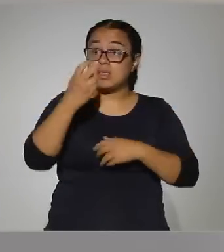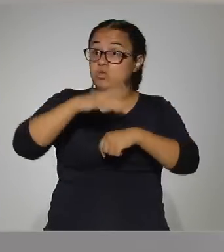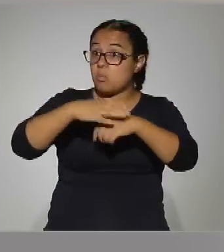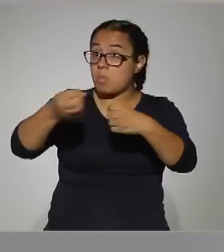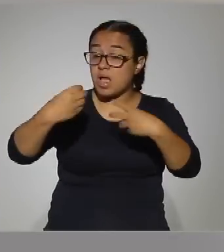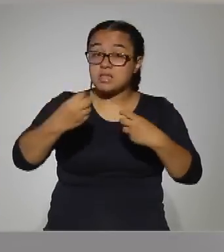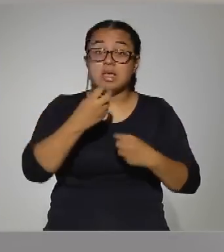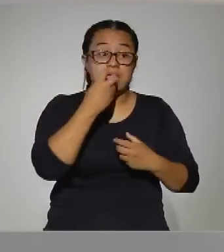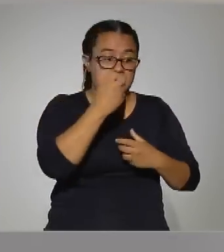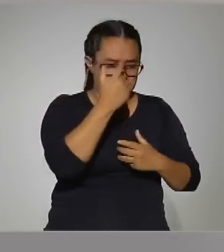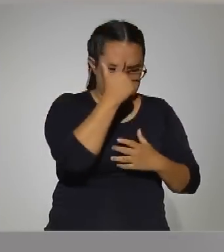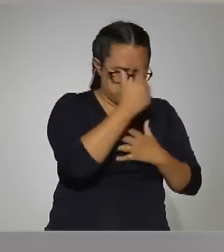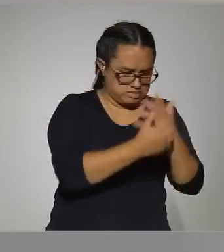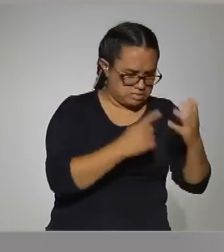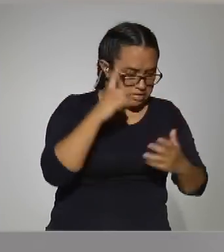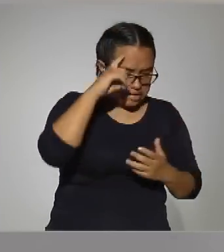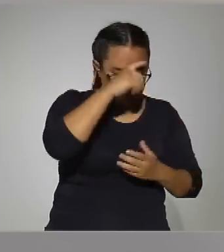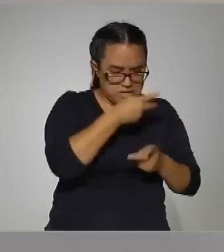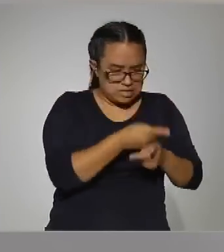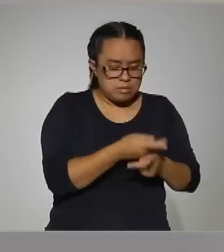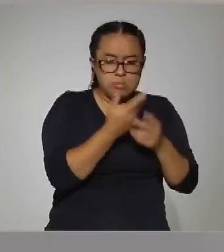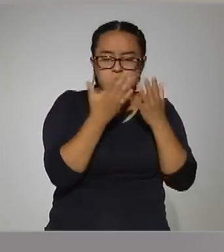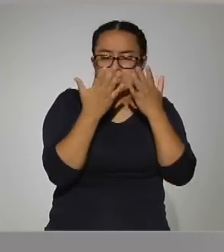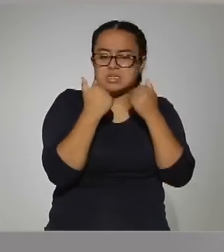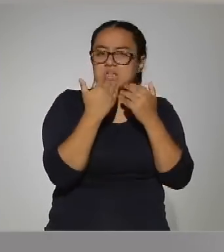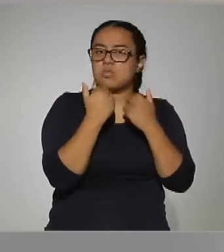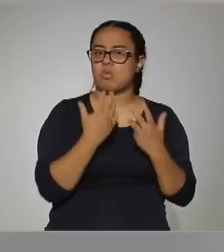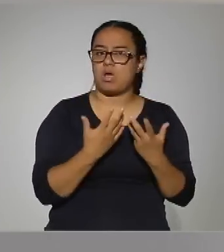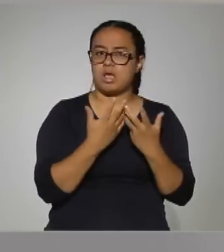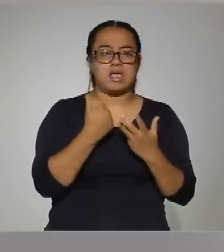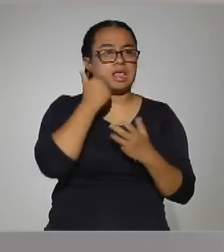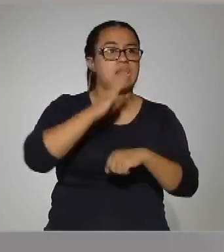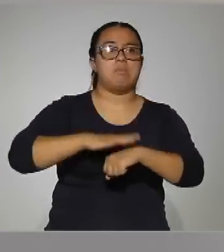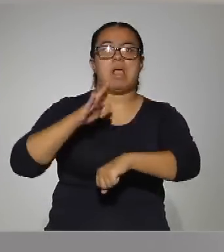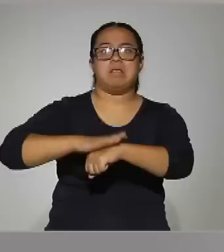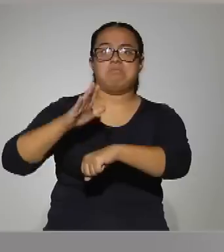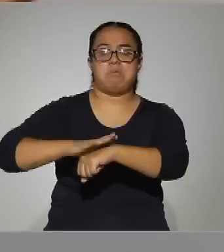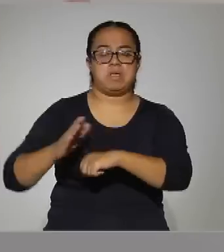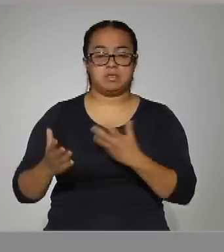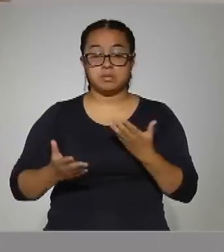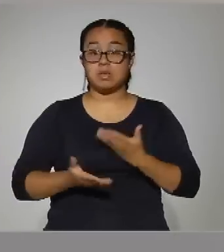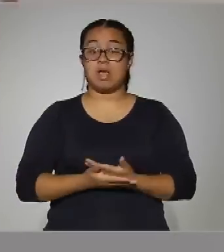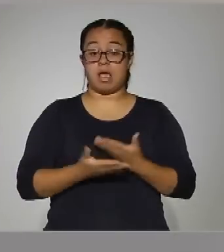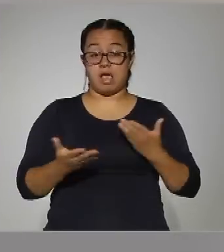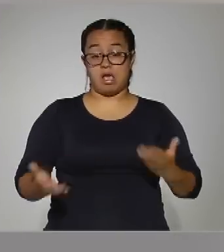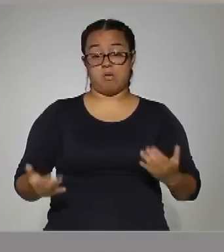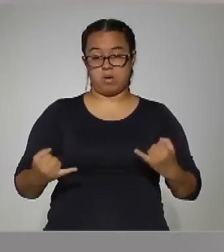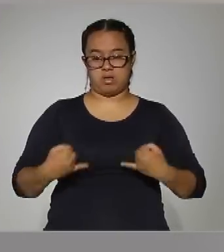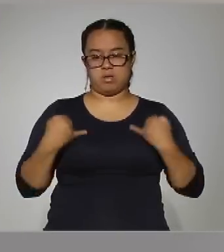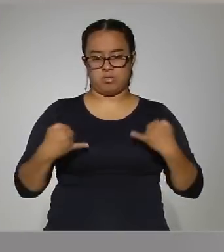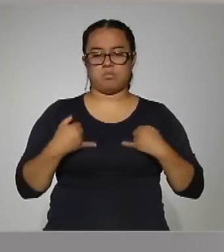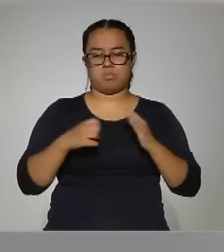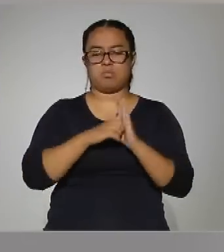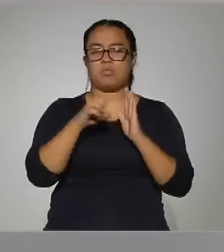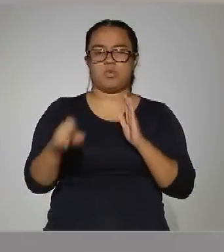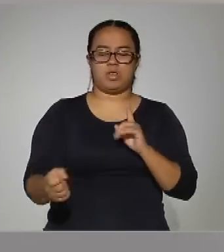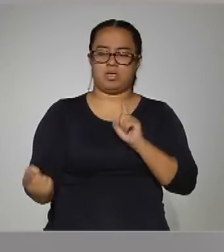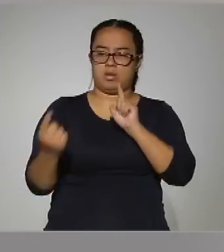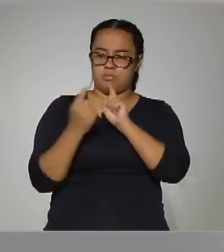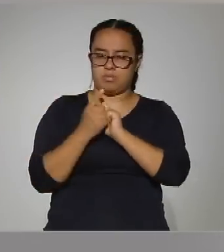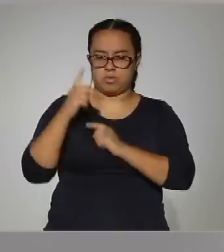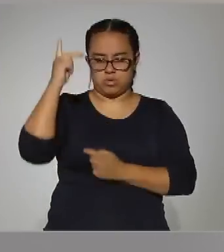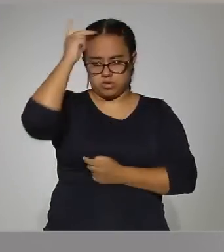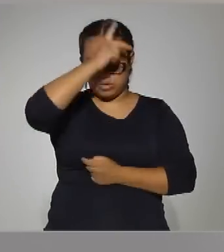de tolerar la frustración se nos genera. Entonces, en este momento, la mayor parte de los jóvenes, por ejemplo, que llegan a sesión o que